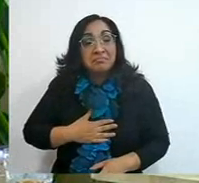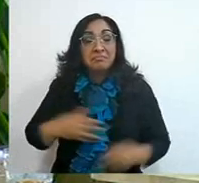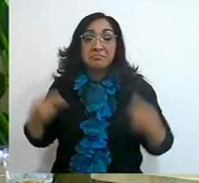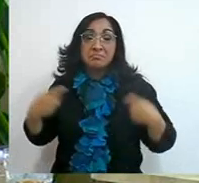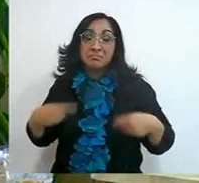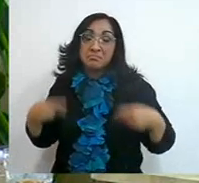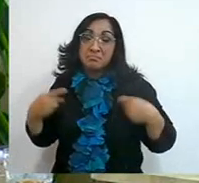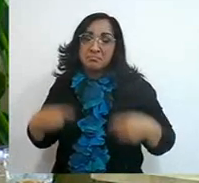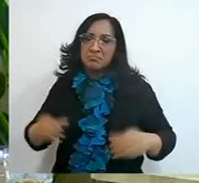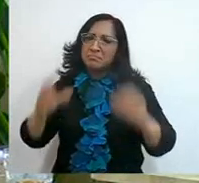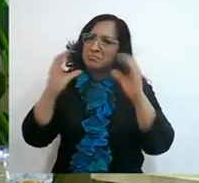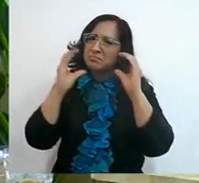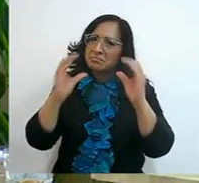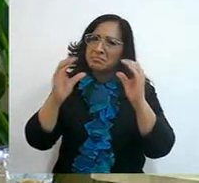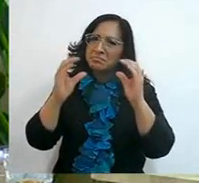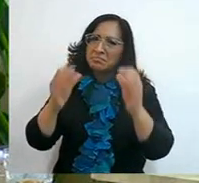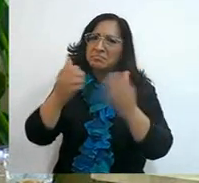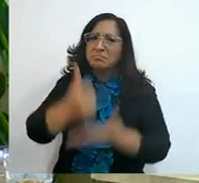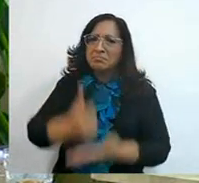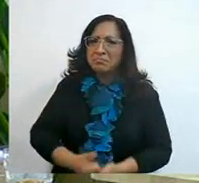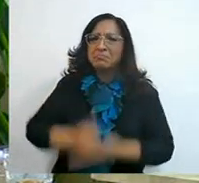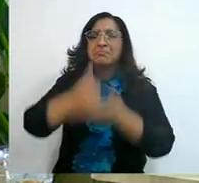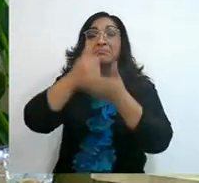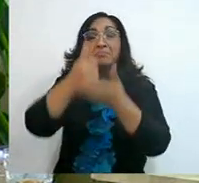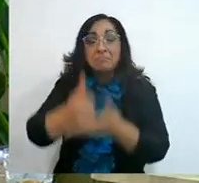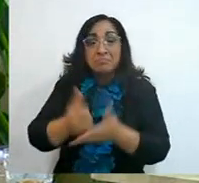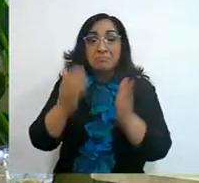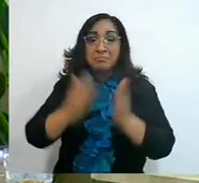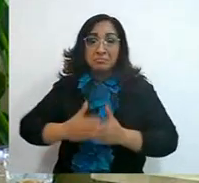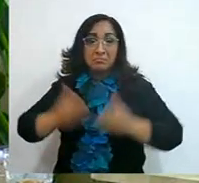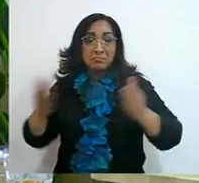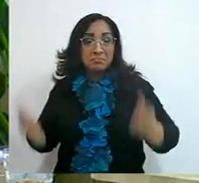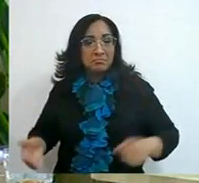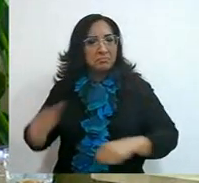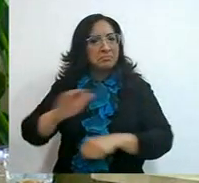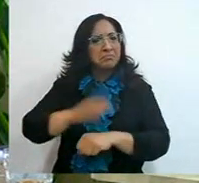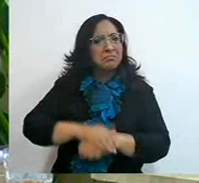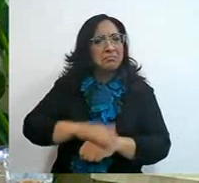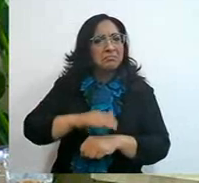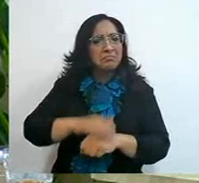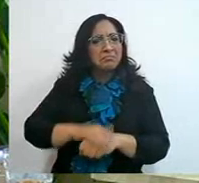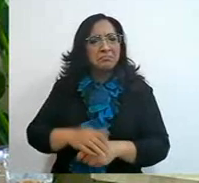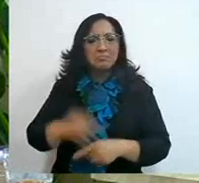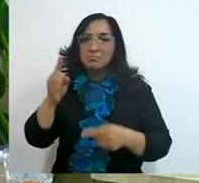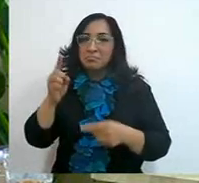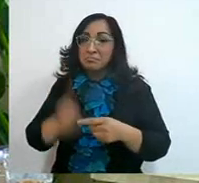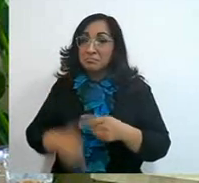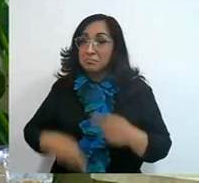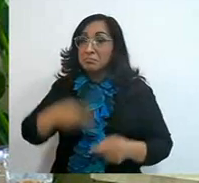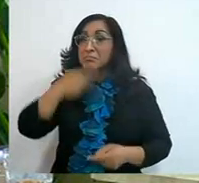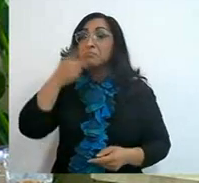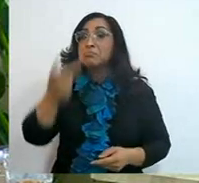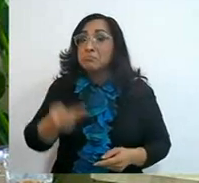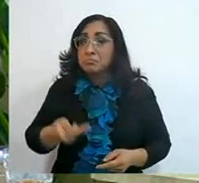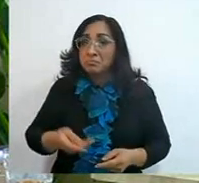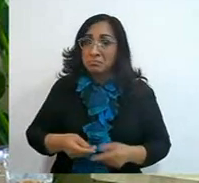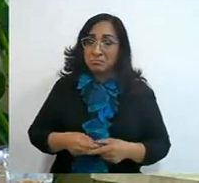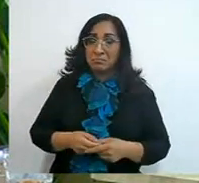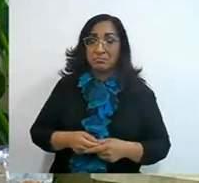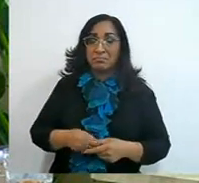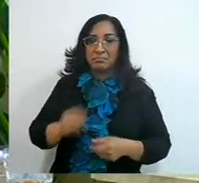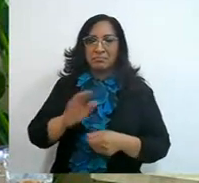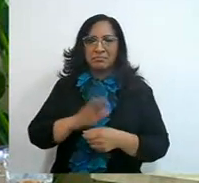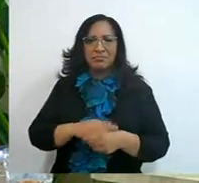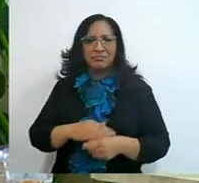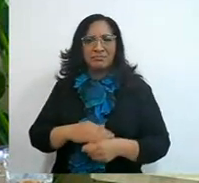cuidamos, que éramos grandes amigos, nos quitaron el habla por